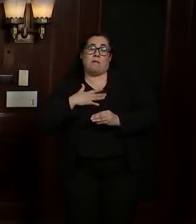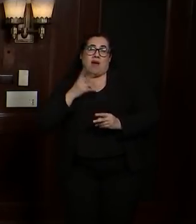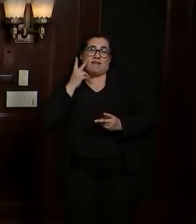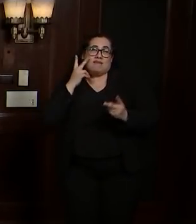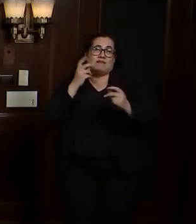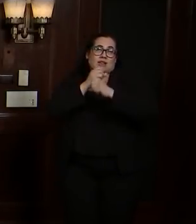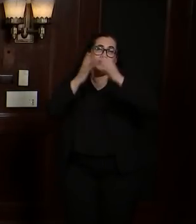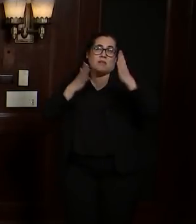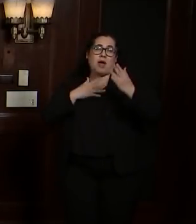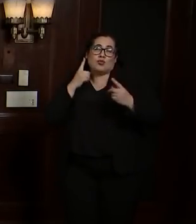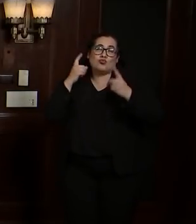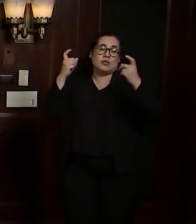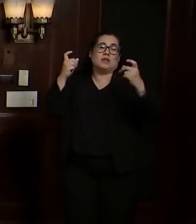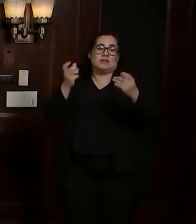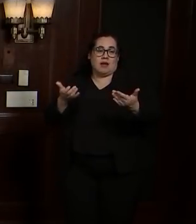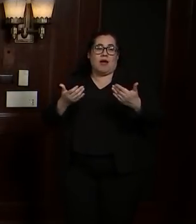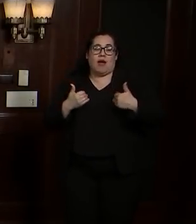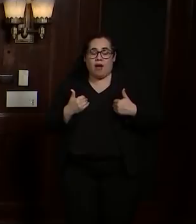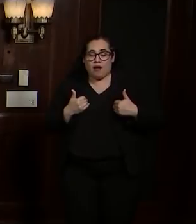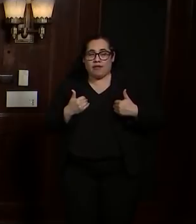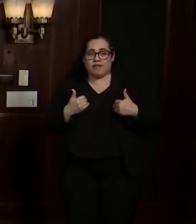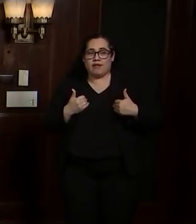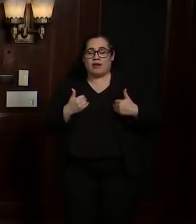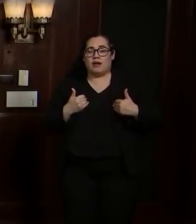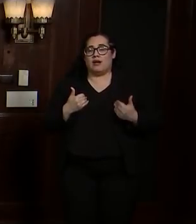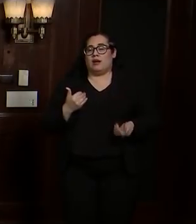mi sueño, a tener